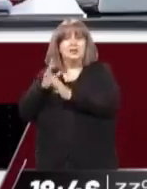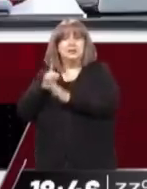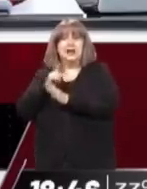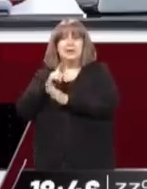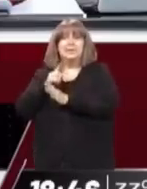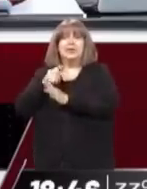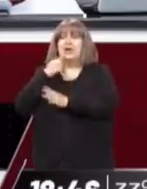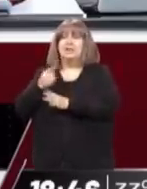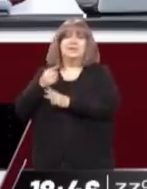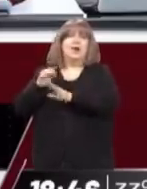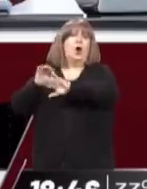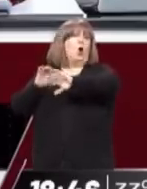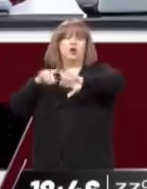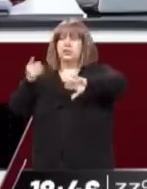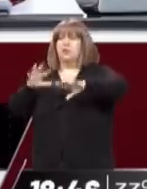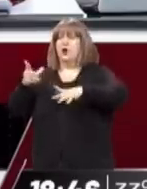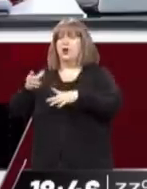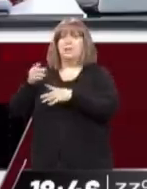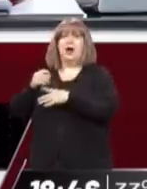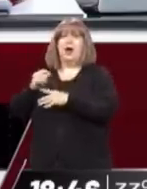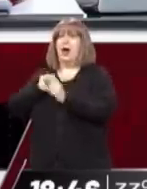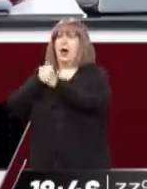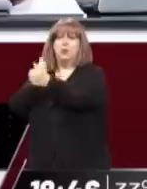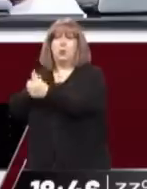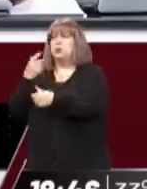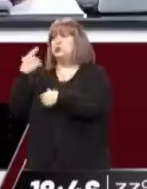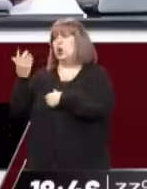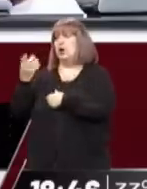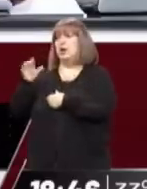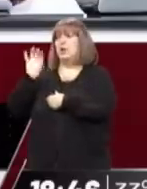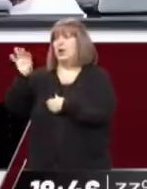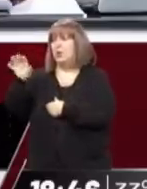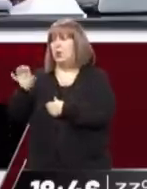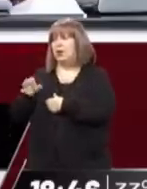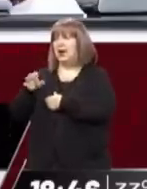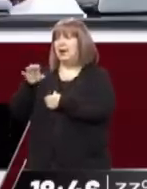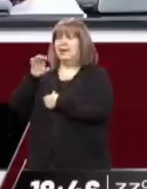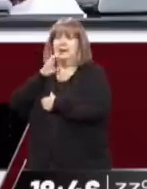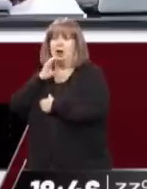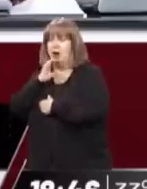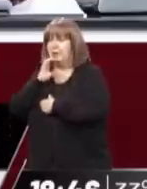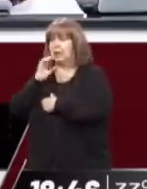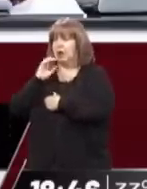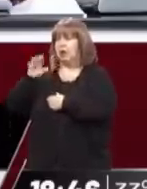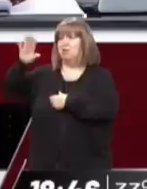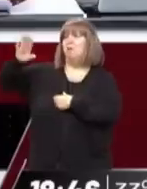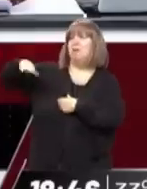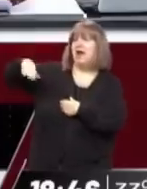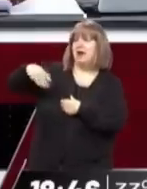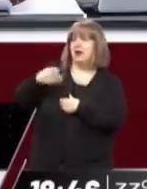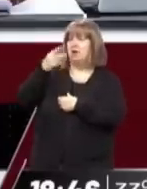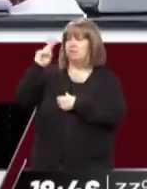ver con la descalificación, el maltrato, el abuso, la ironía, el sarcasmo, que son violencias